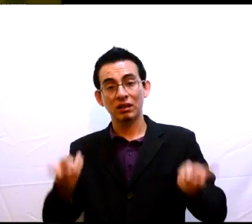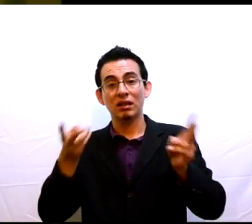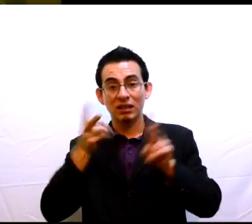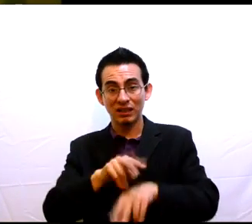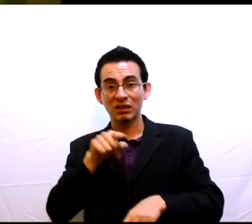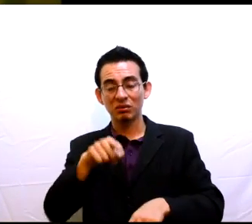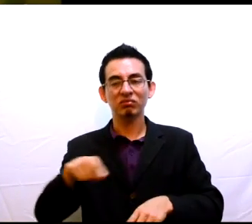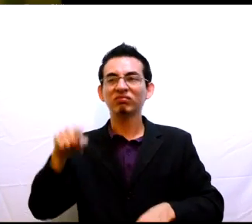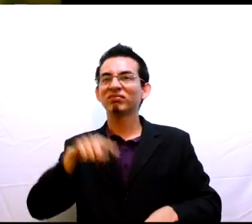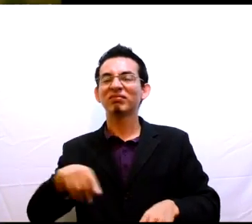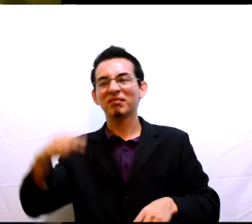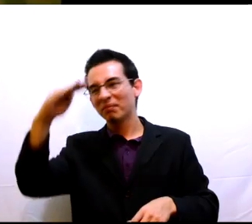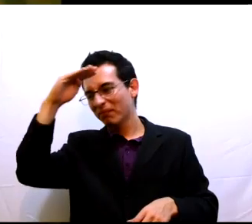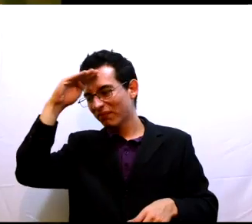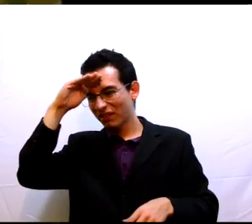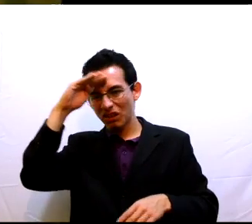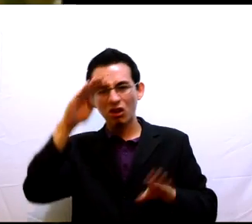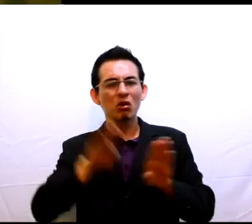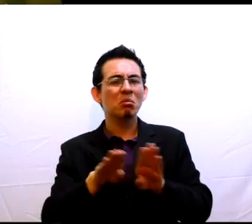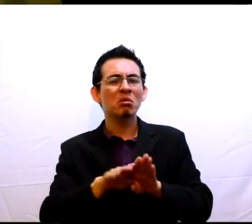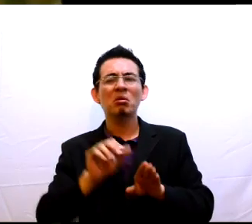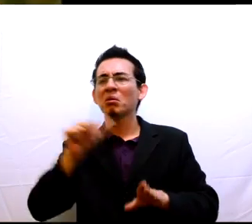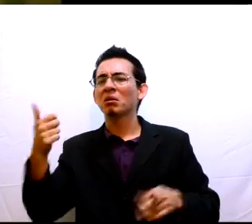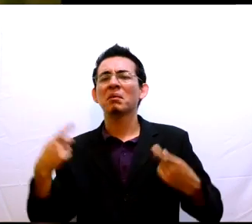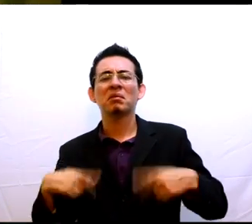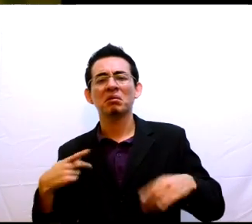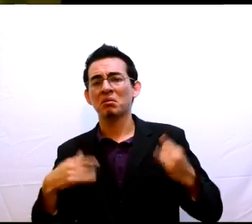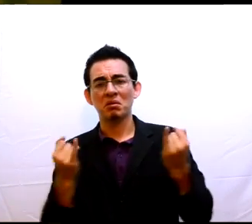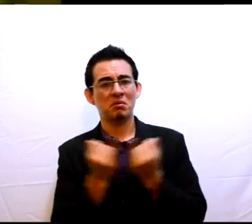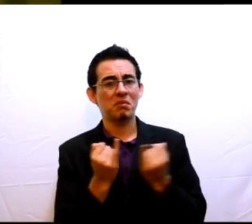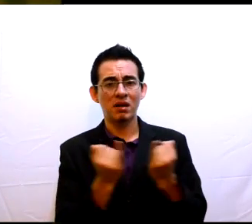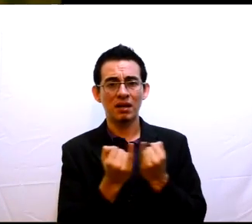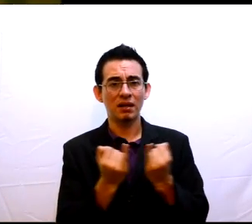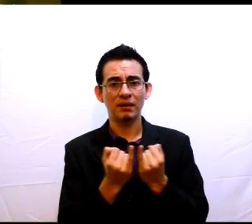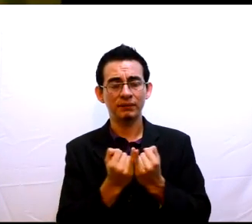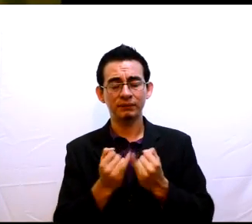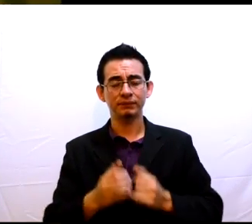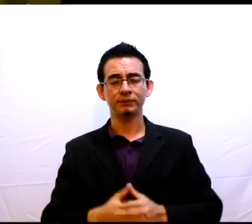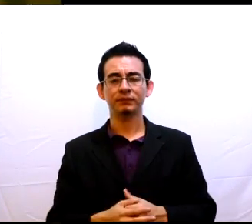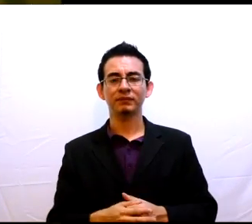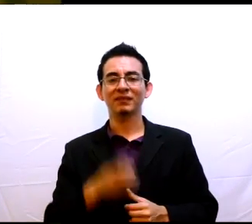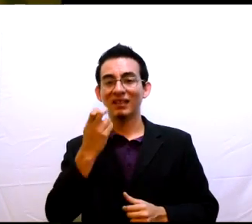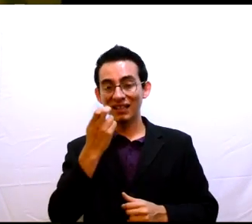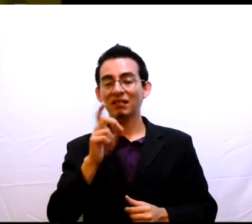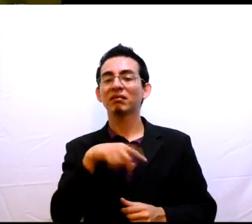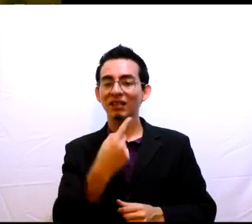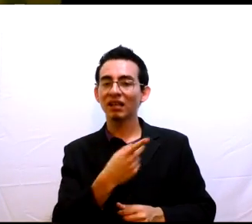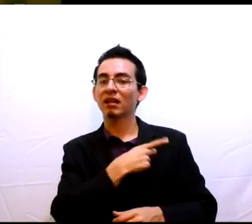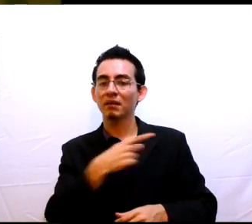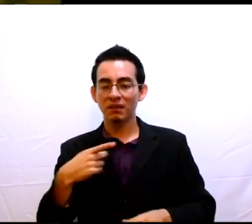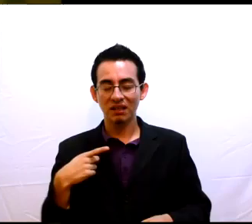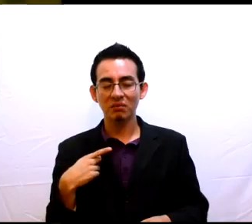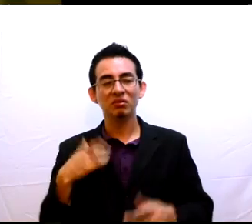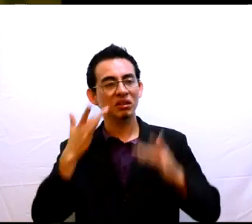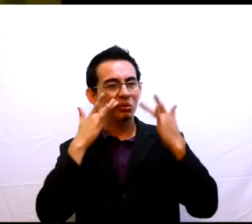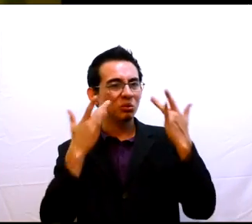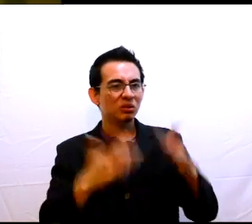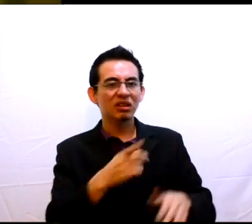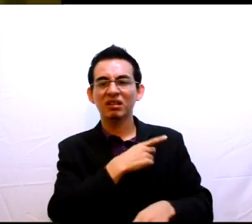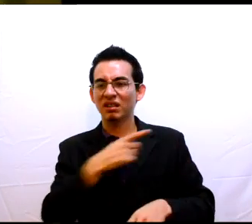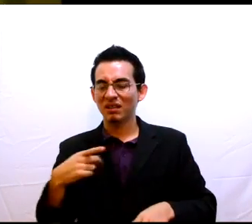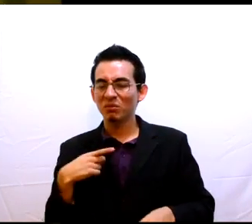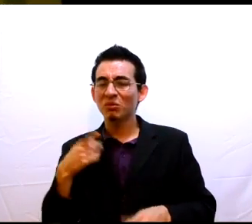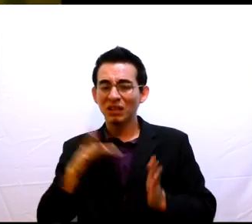seguro en esta tierra pensó como cualquier ser humano y eso es lo que tú quieres que hagamos nosotros sino que seamos